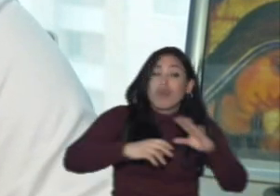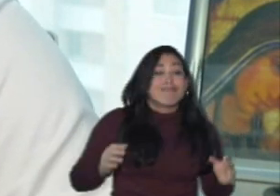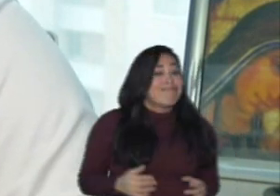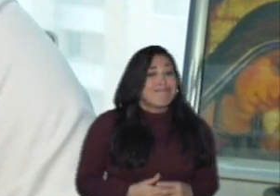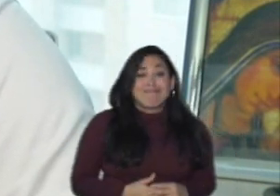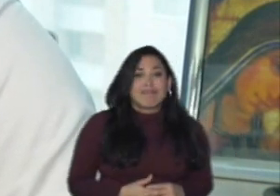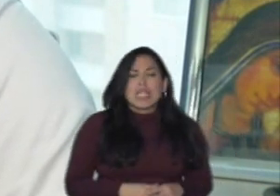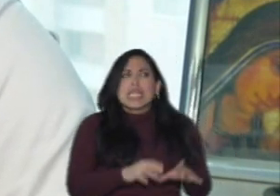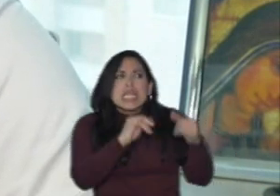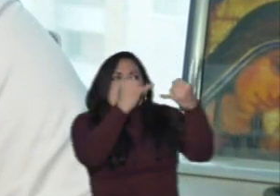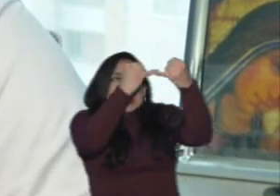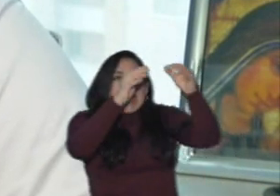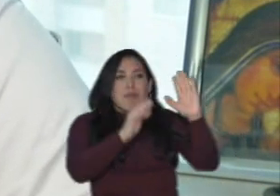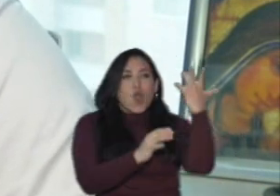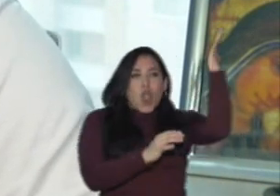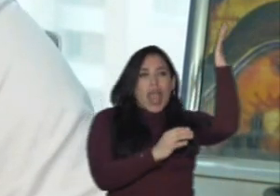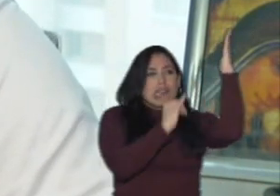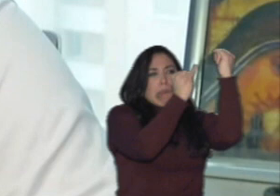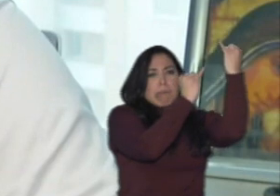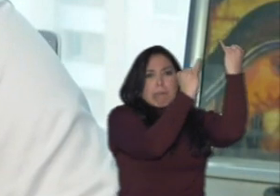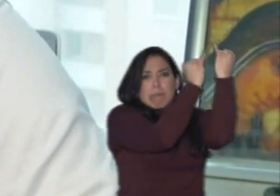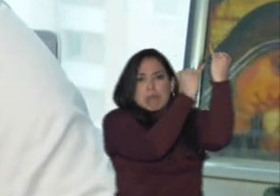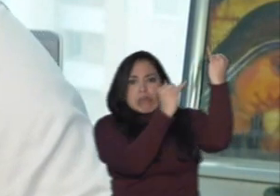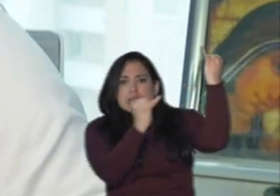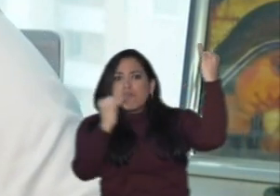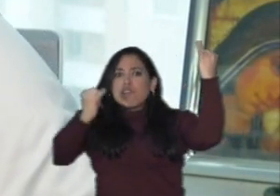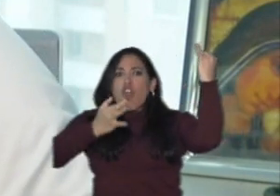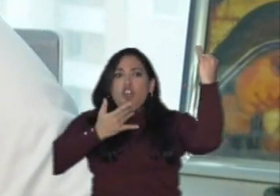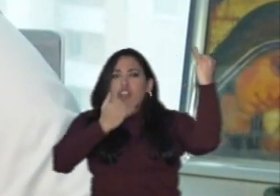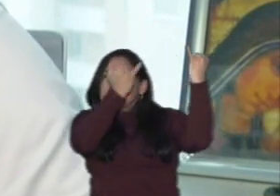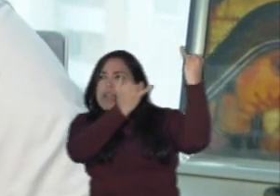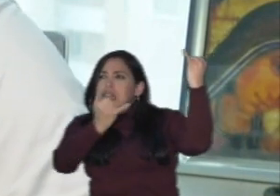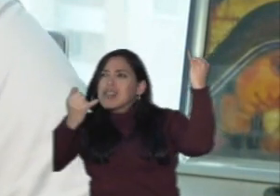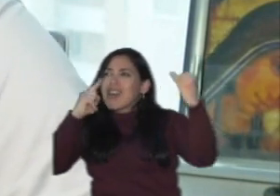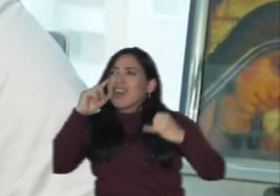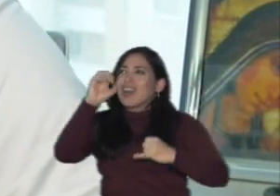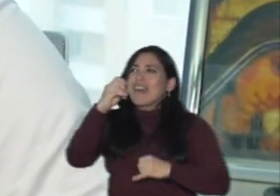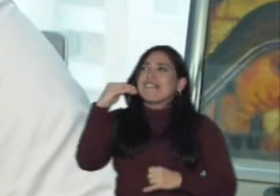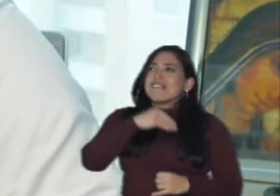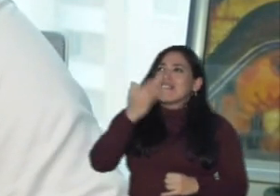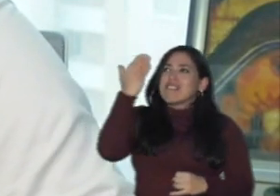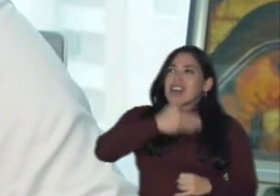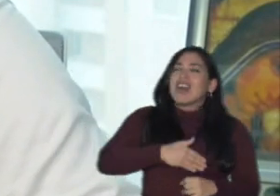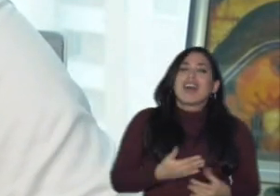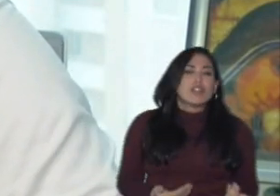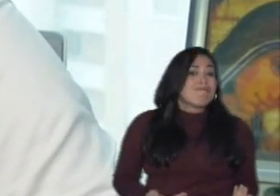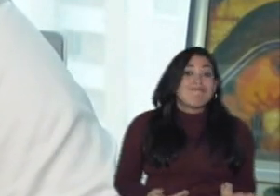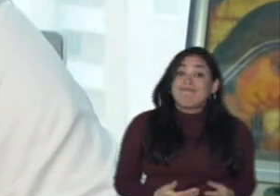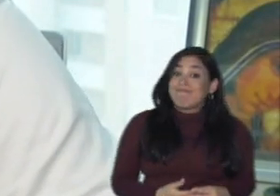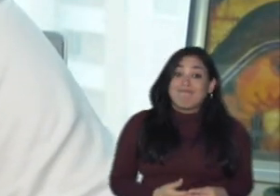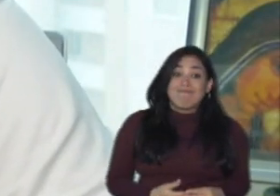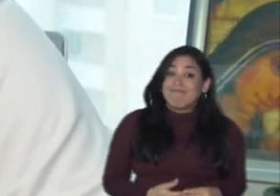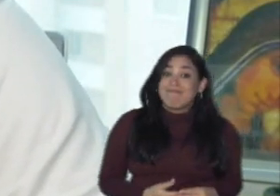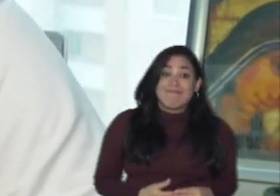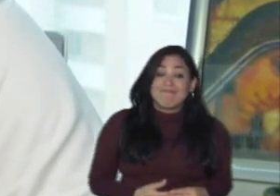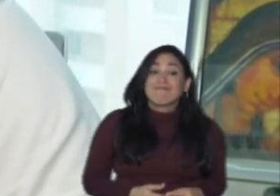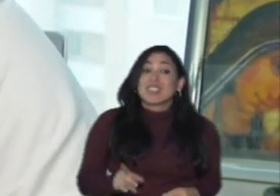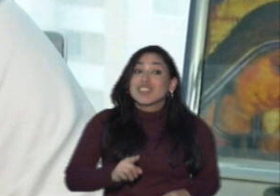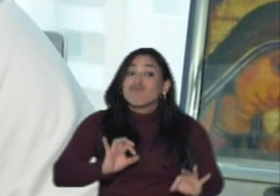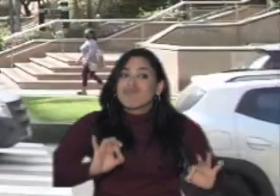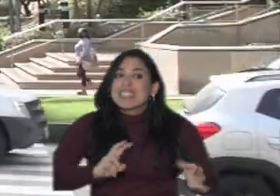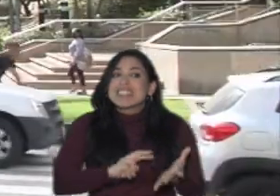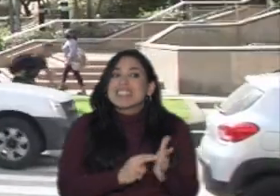el ganchito que sale de la red con el alambrito de otro color que fácilmente puede ser notado por cualquier persona, ¿vale? Sino